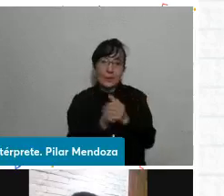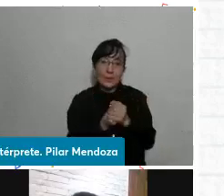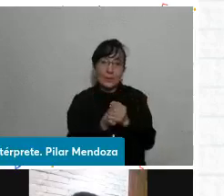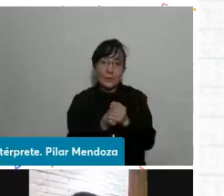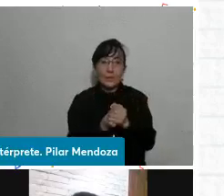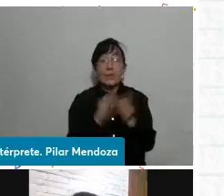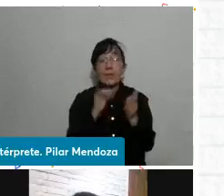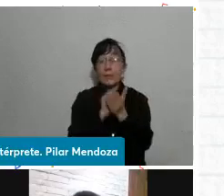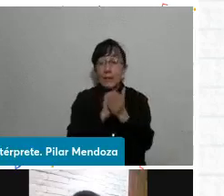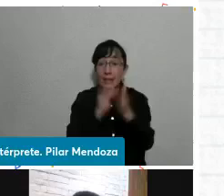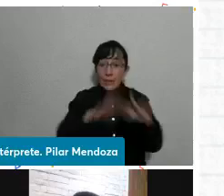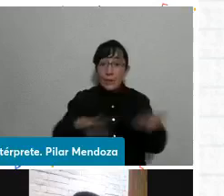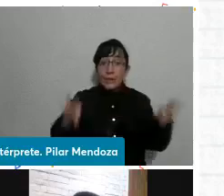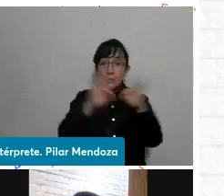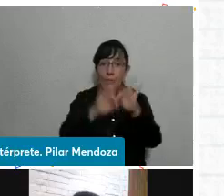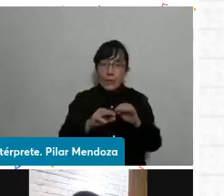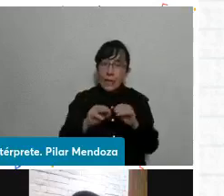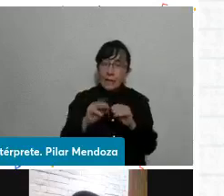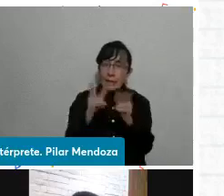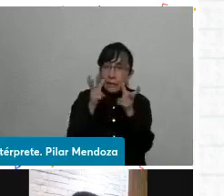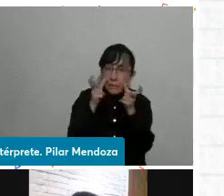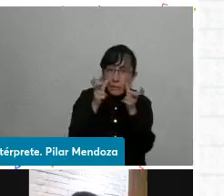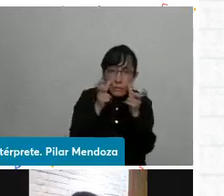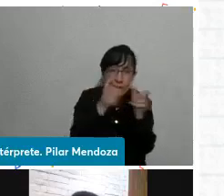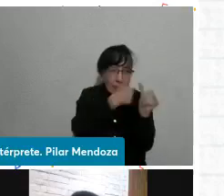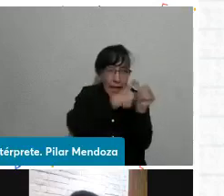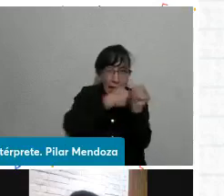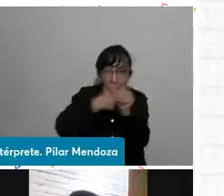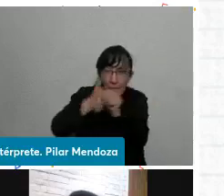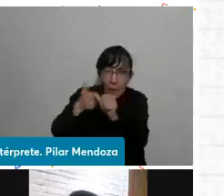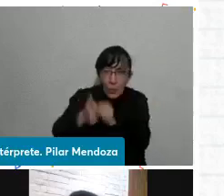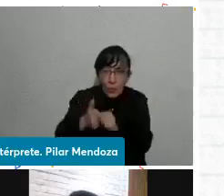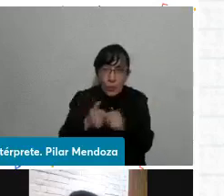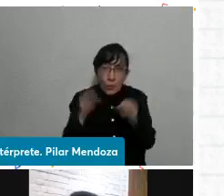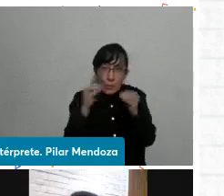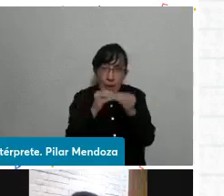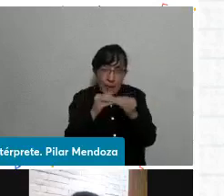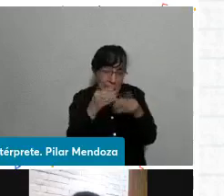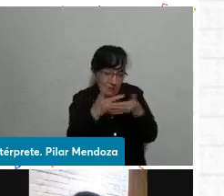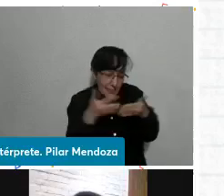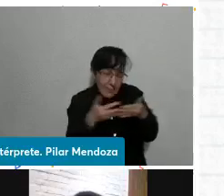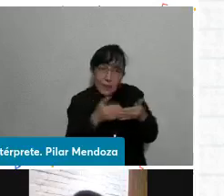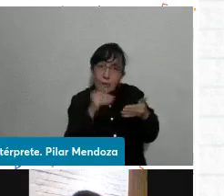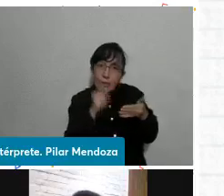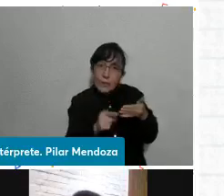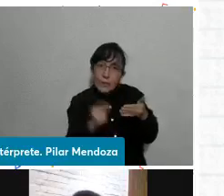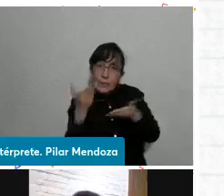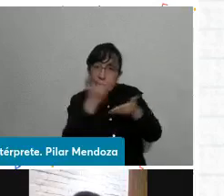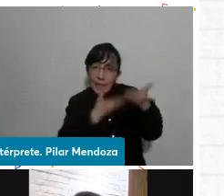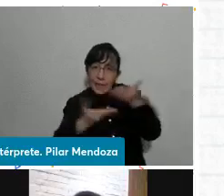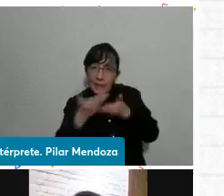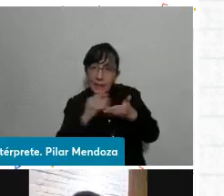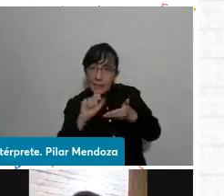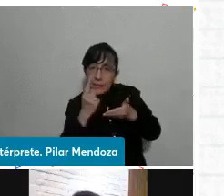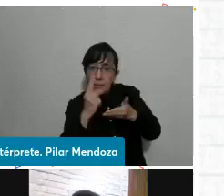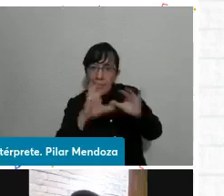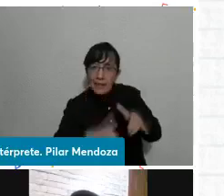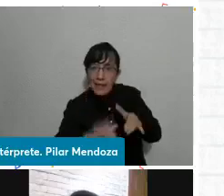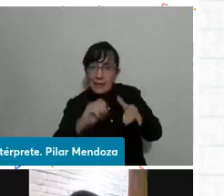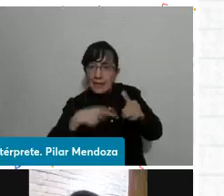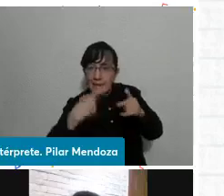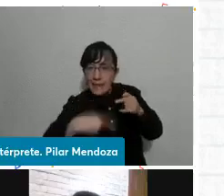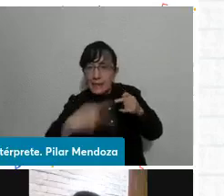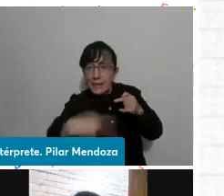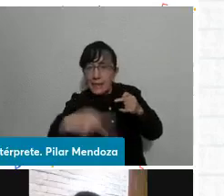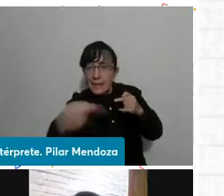observaciones y registros de cada estudiante y de cada análisis de la clase, permitiendo